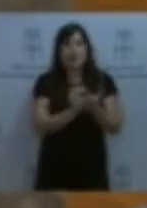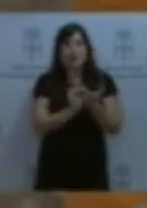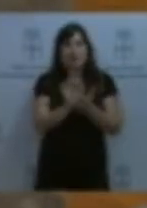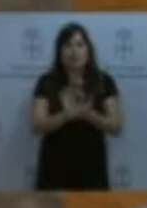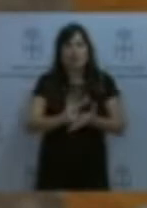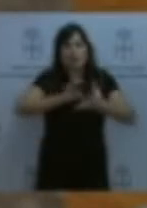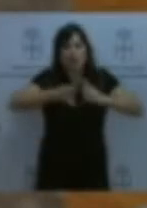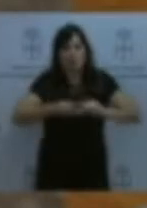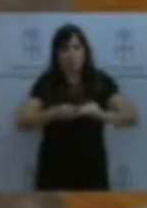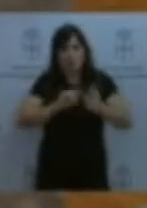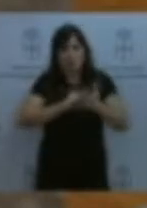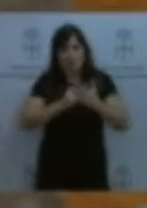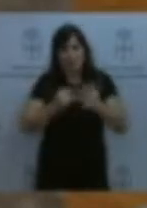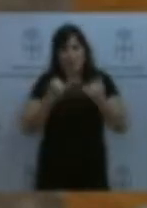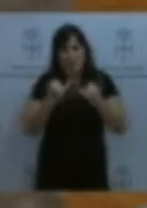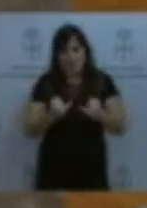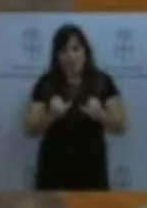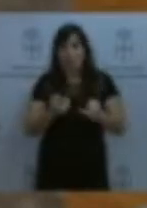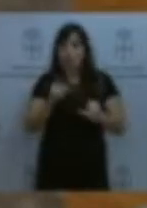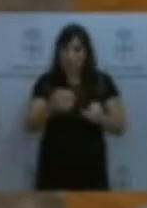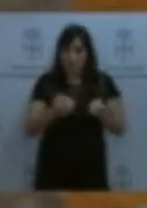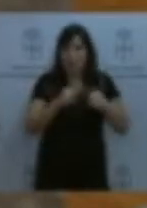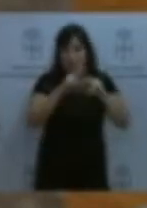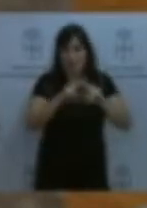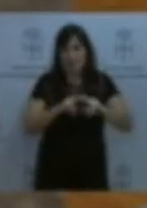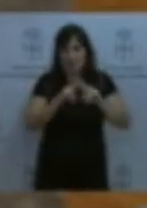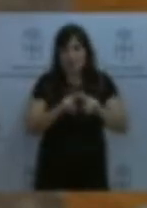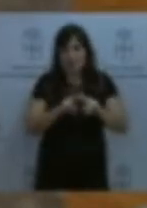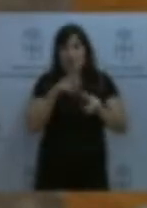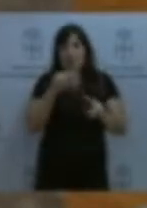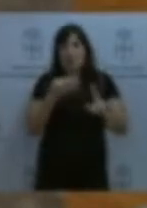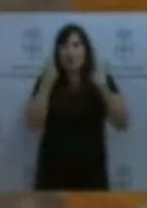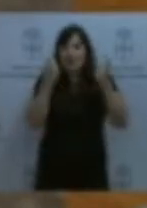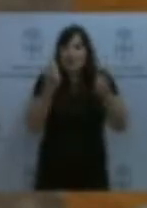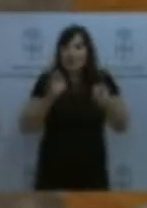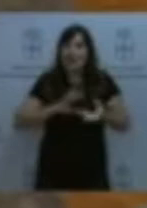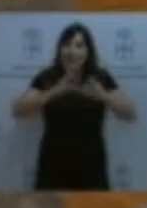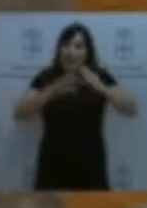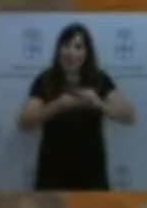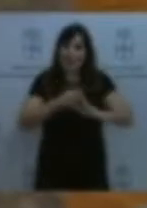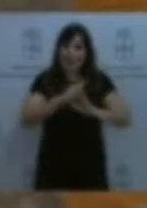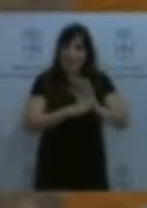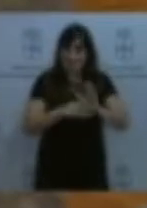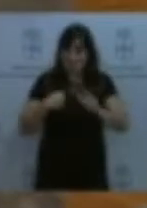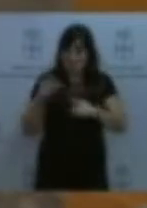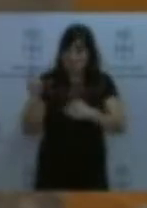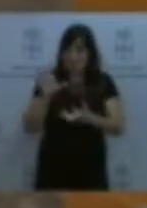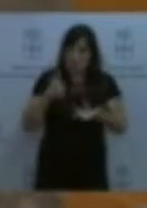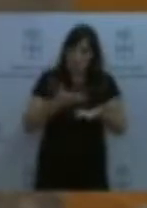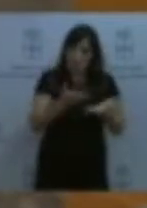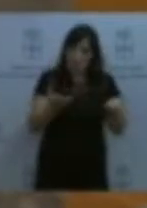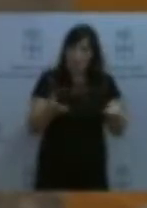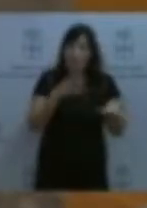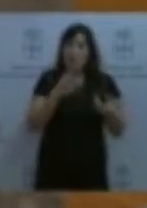ser revisados, tratando de aplicar algunos mecanismos que habilita la propia Unión Europea, favoreciendo al sector industrial y a